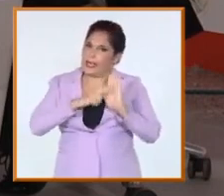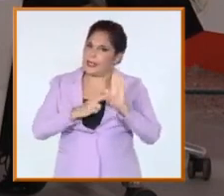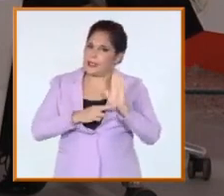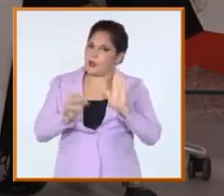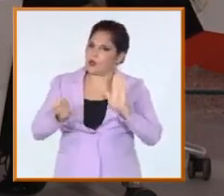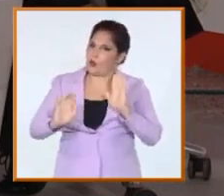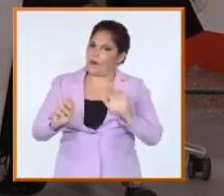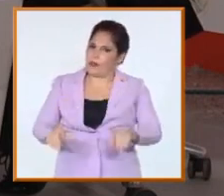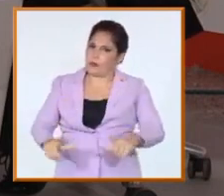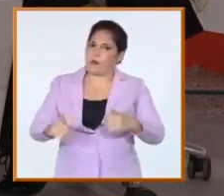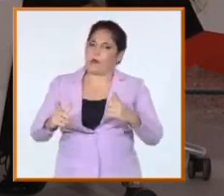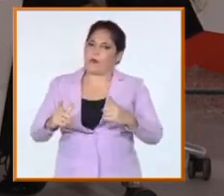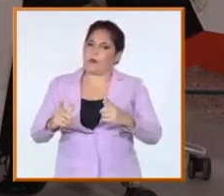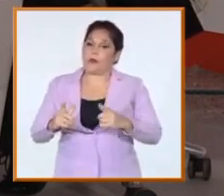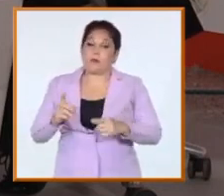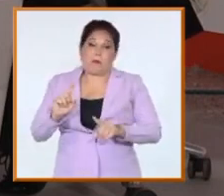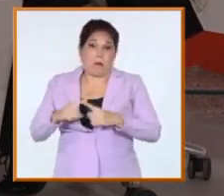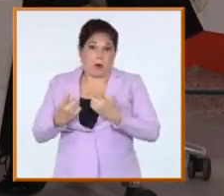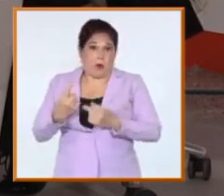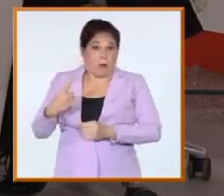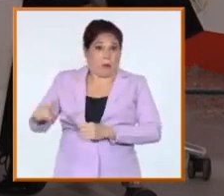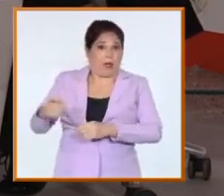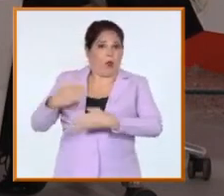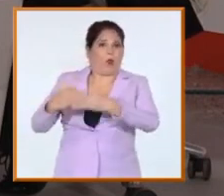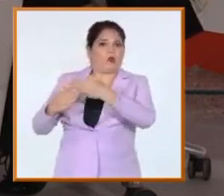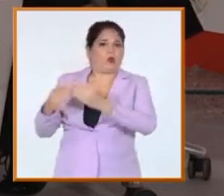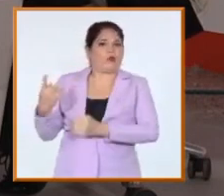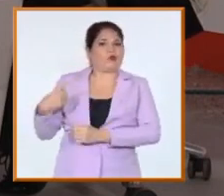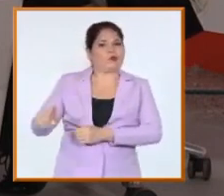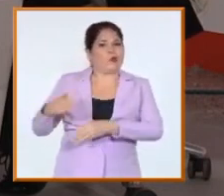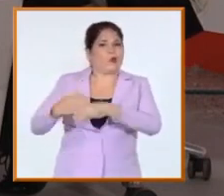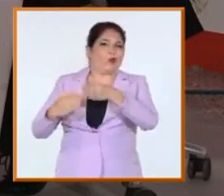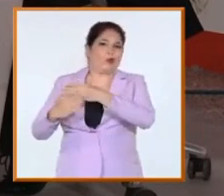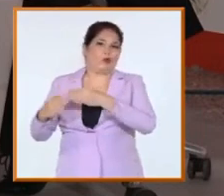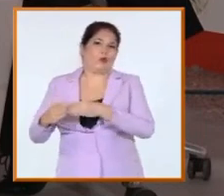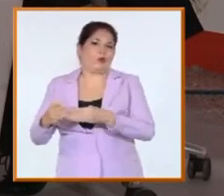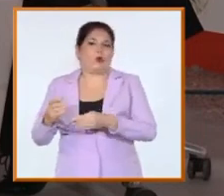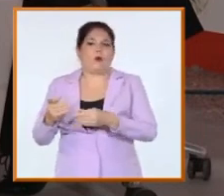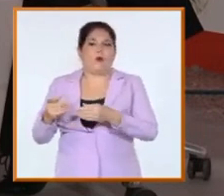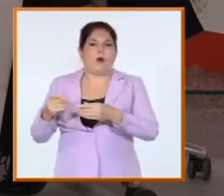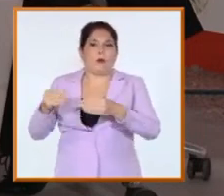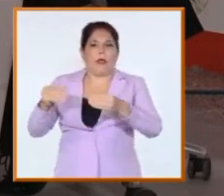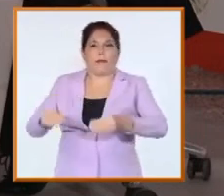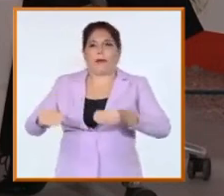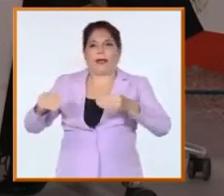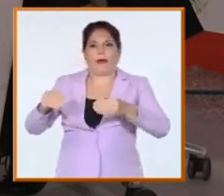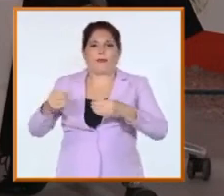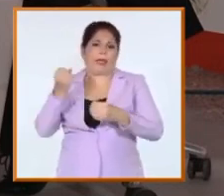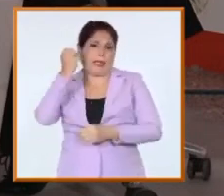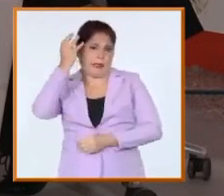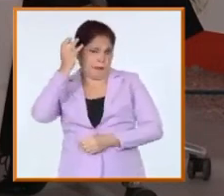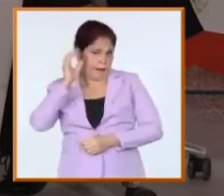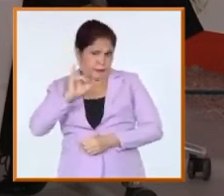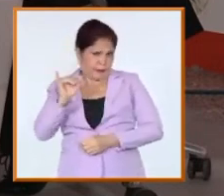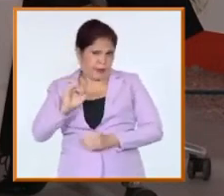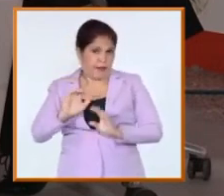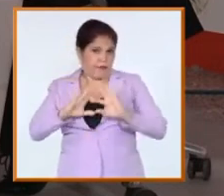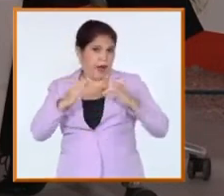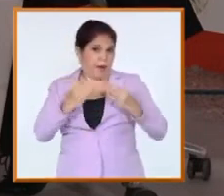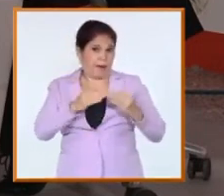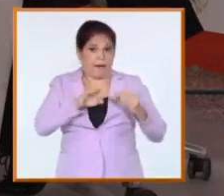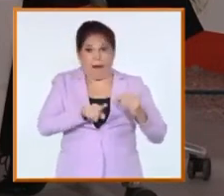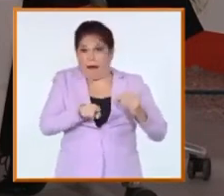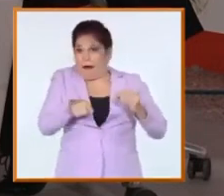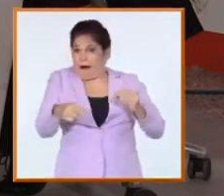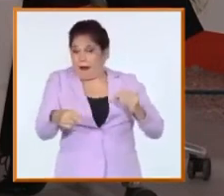pero inclusive Se revisan esas viviendas y a pesar de eso como la familia a veces tiene que vivir